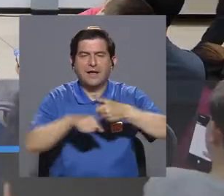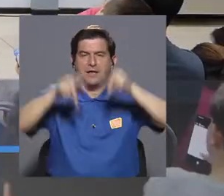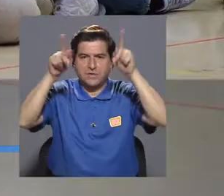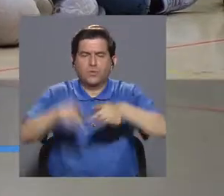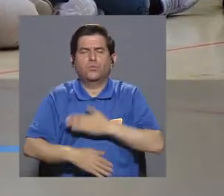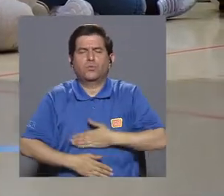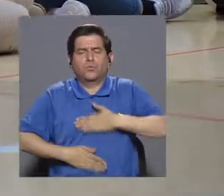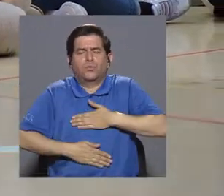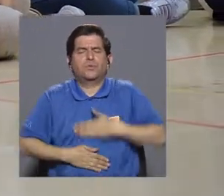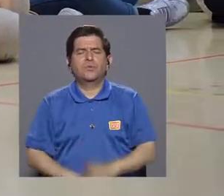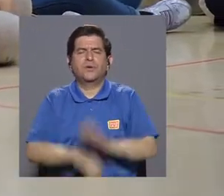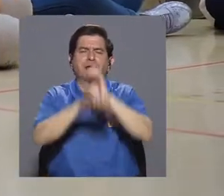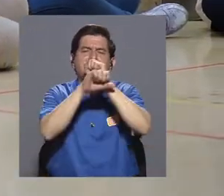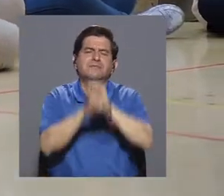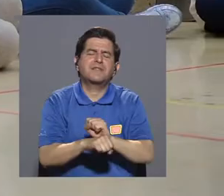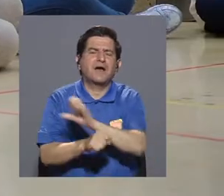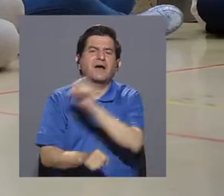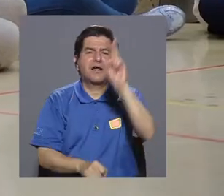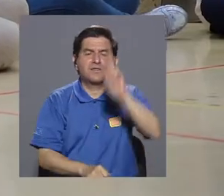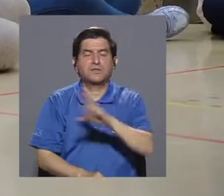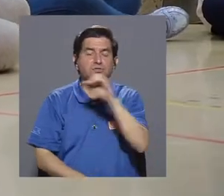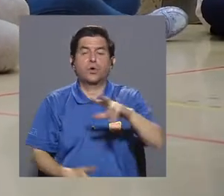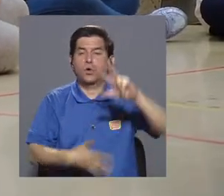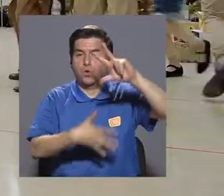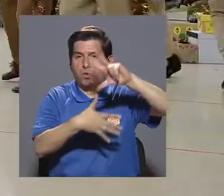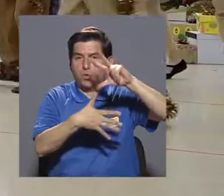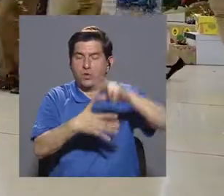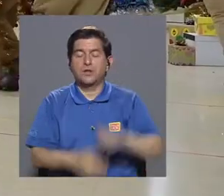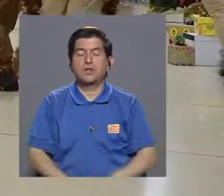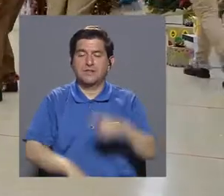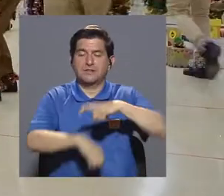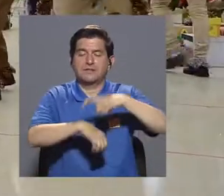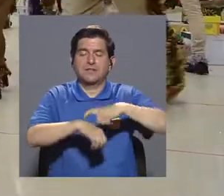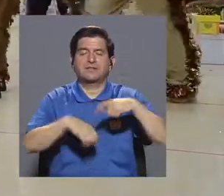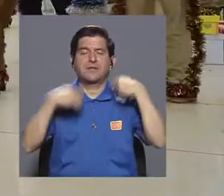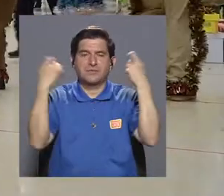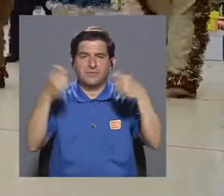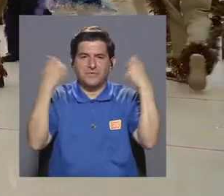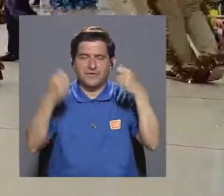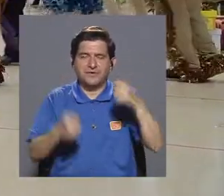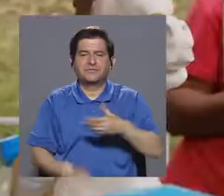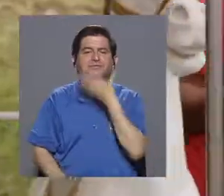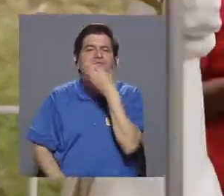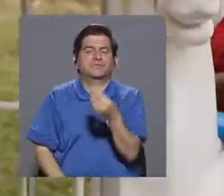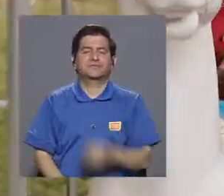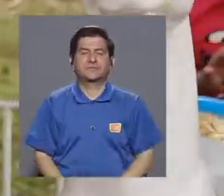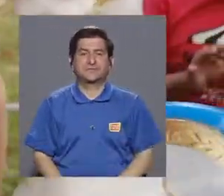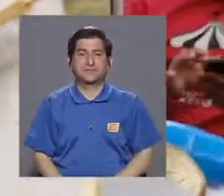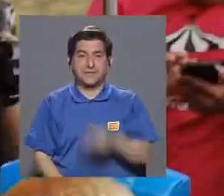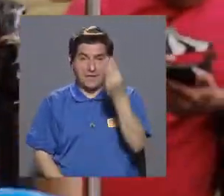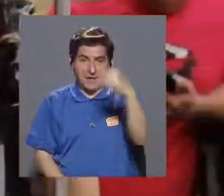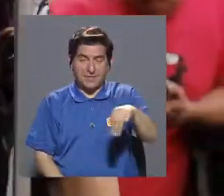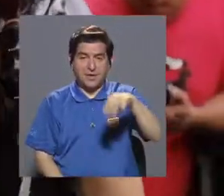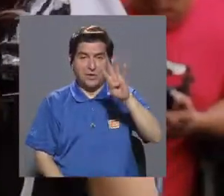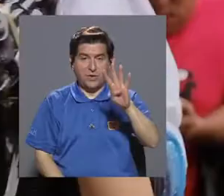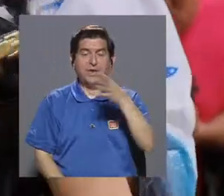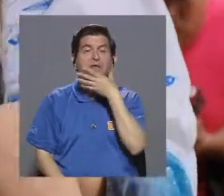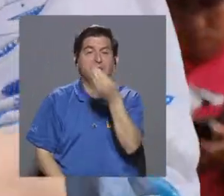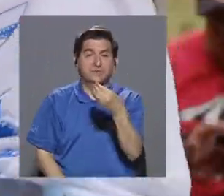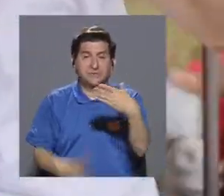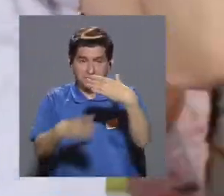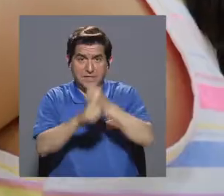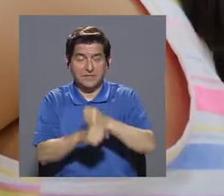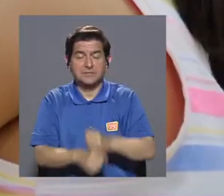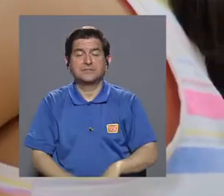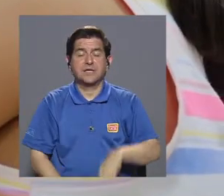las personas disfruten de tradiciones costarricenses o latinoamericanas de estos días festivos de diciembre. El pasado miércoles 4 de diciembre